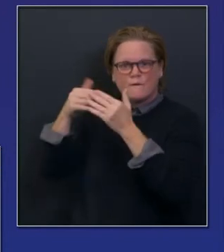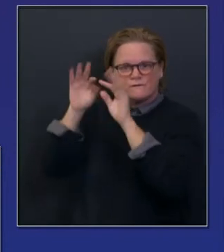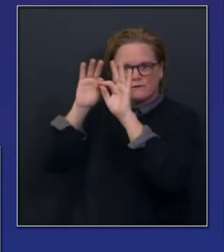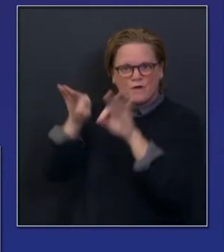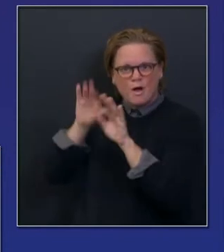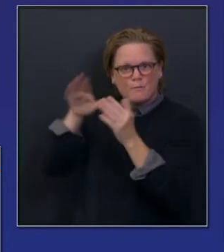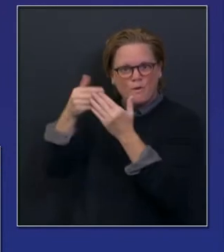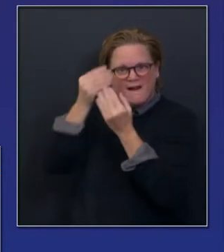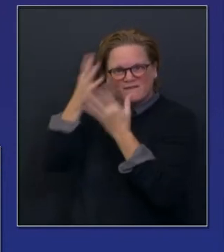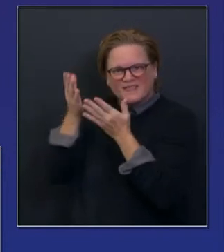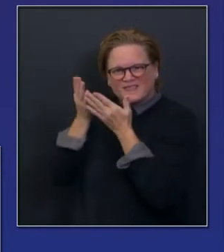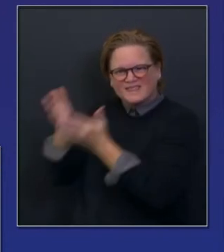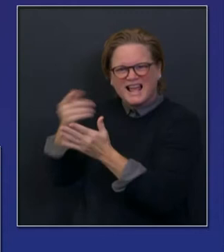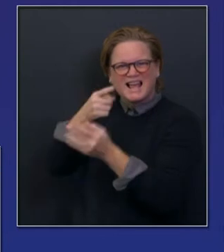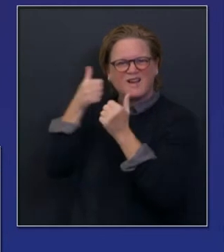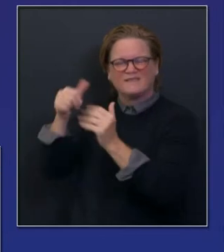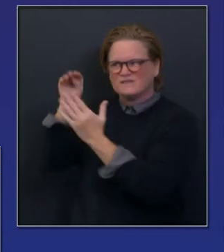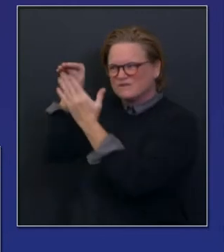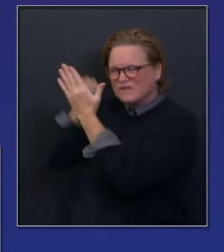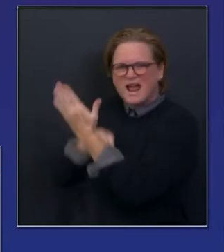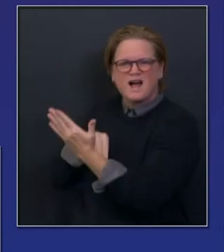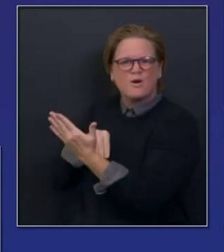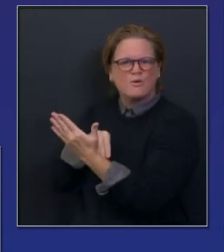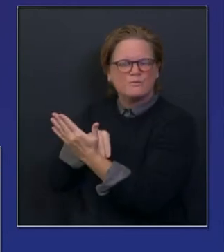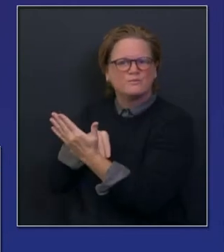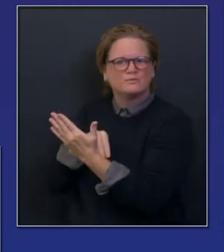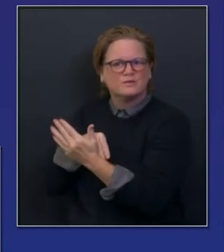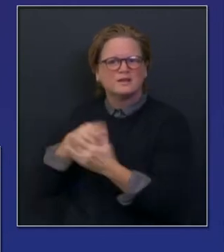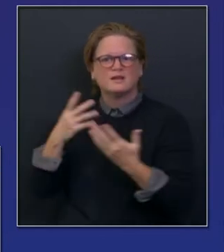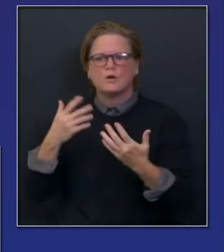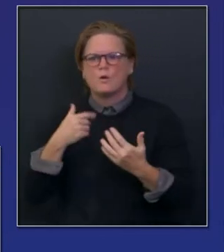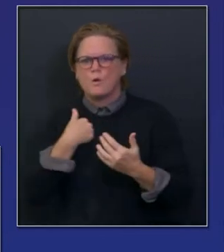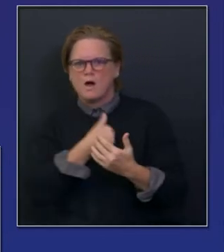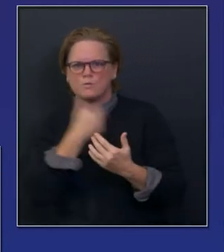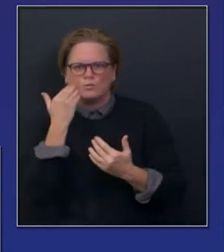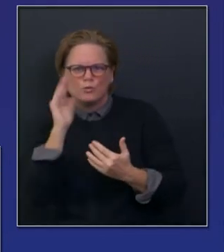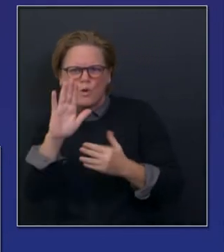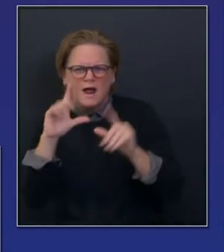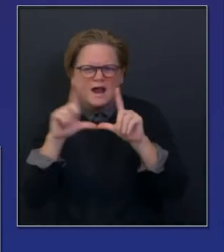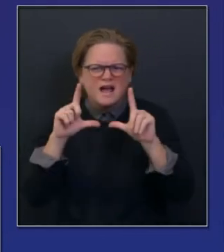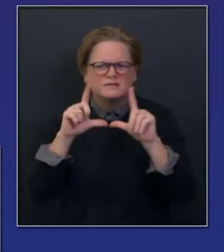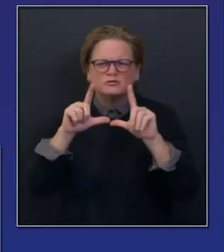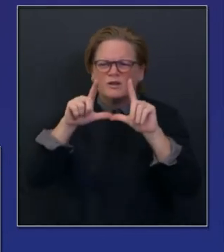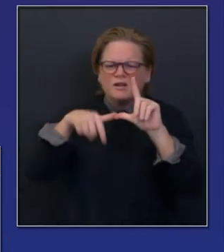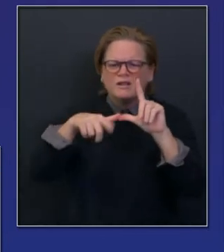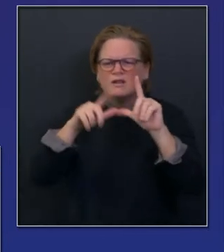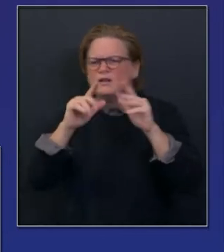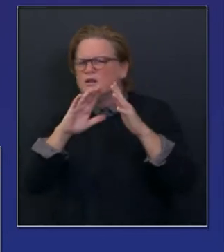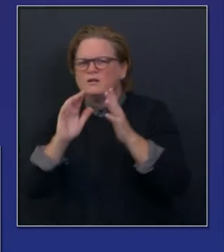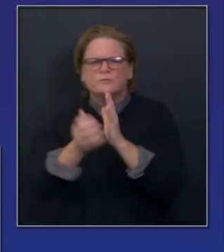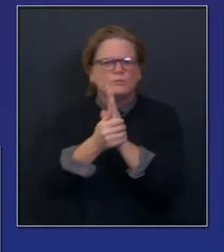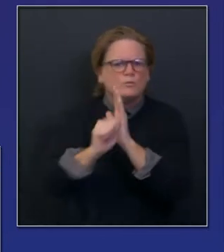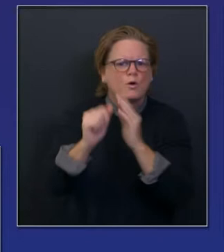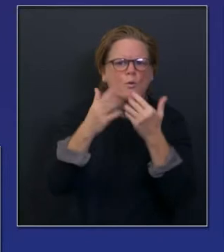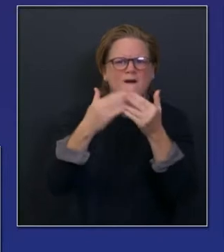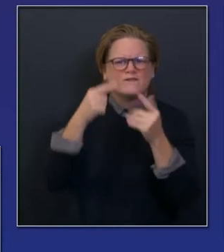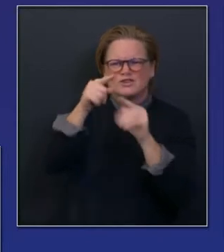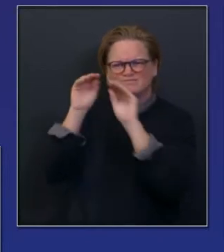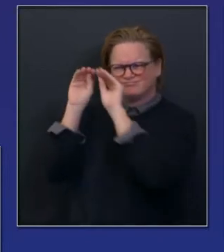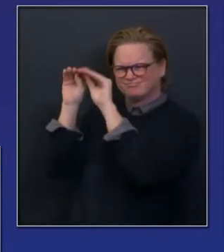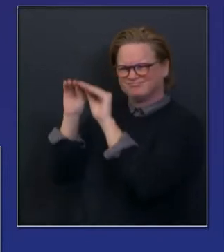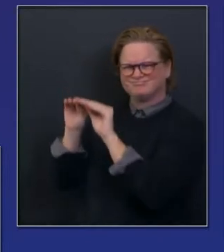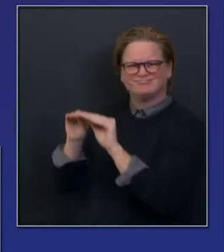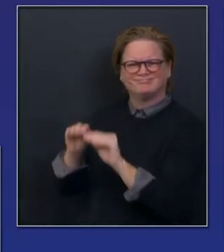cómo actualizar su certificación, licenciatura, etcétera, para ejercer su carrera médica.